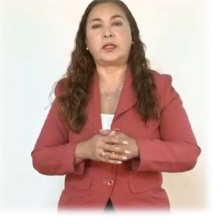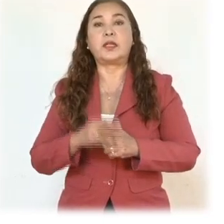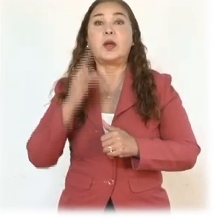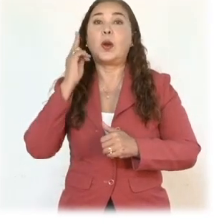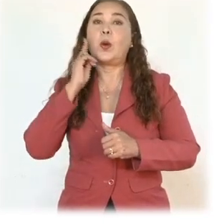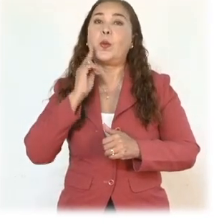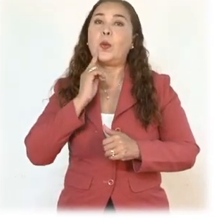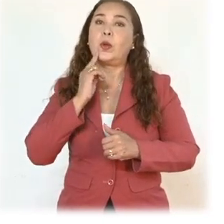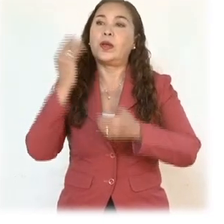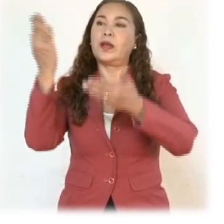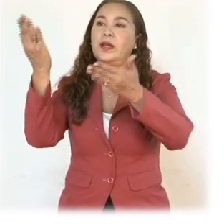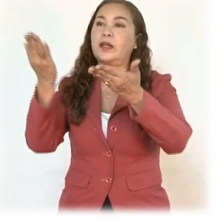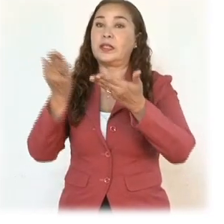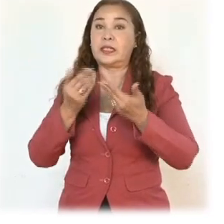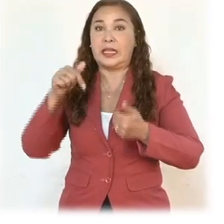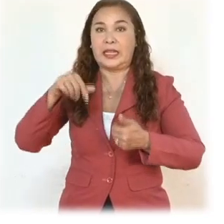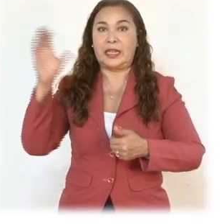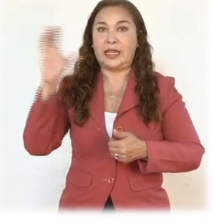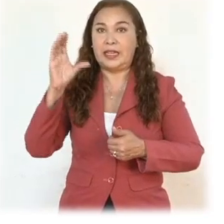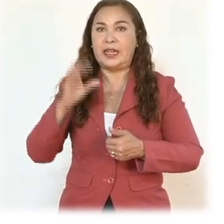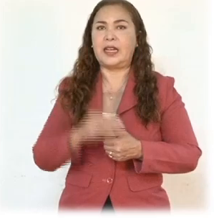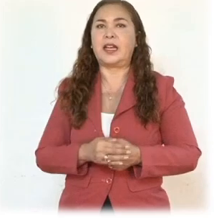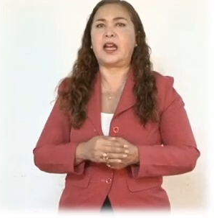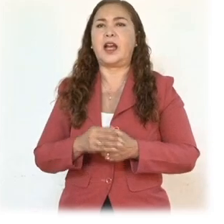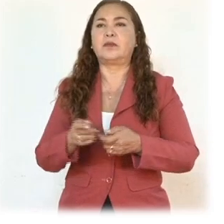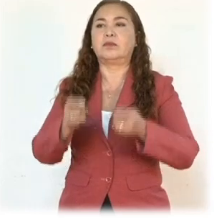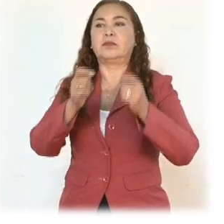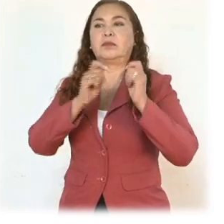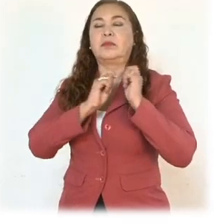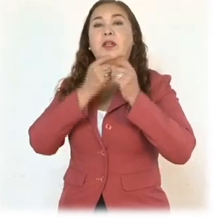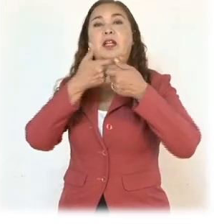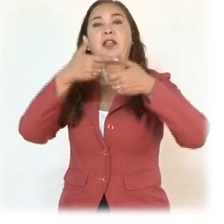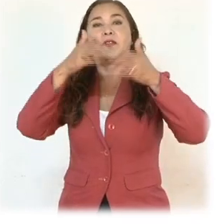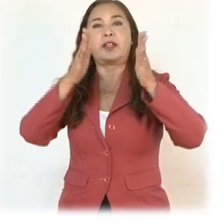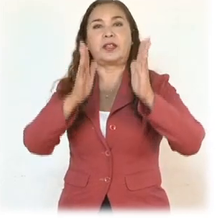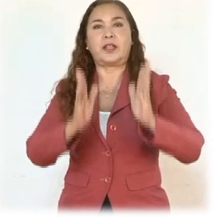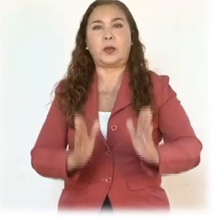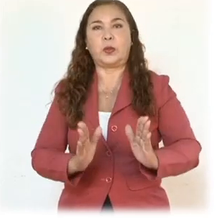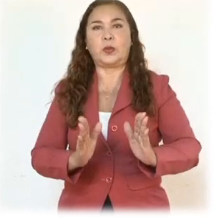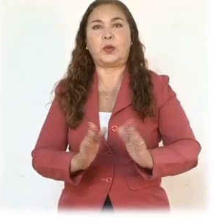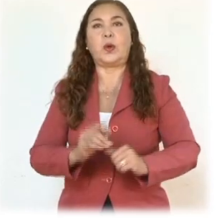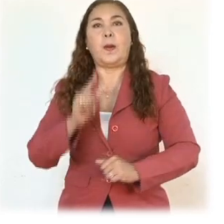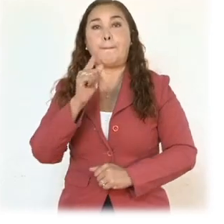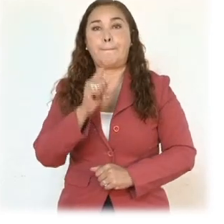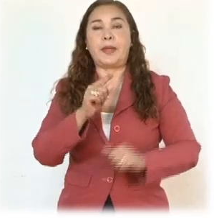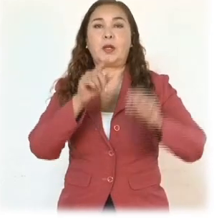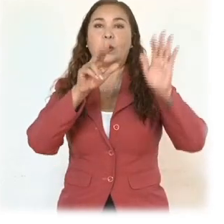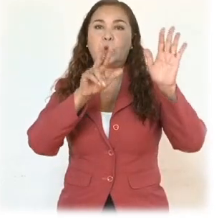Simón Bolívar recibe en Caracas el título de libertador